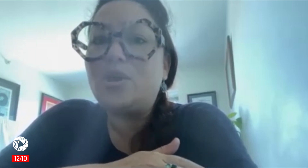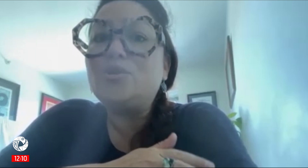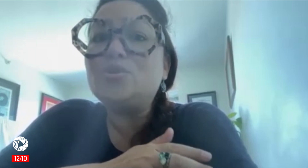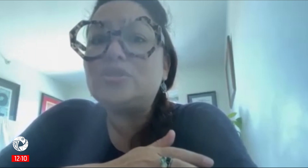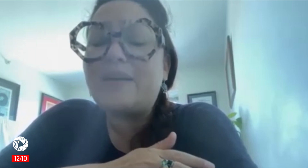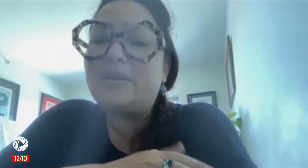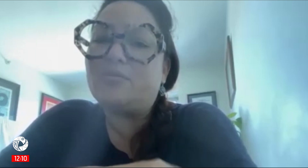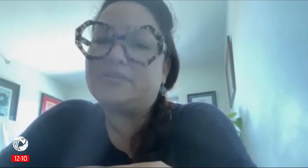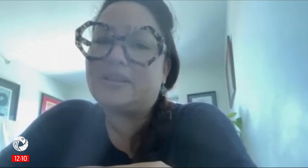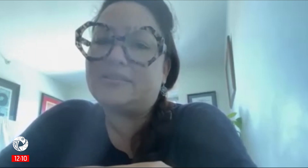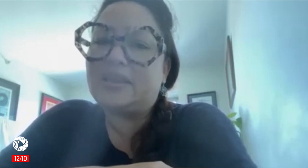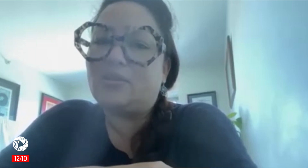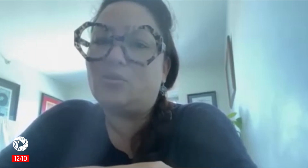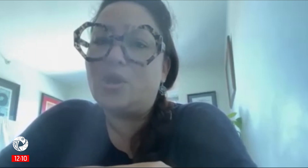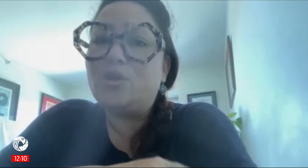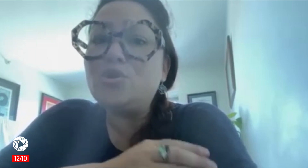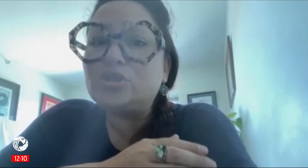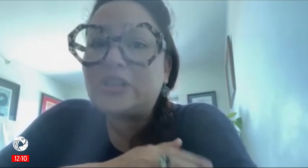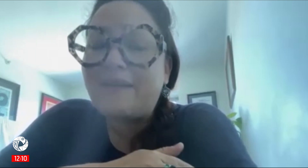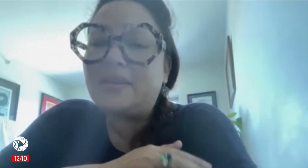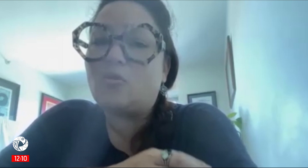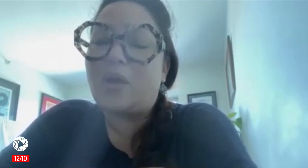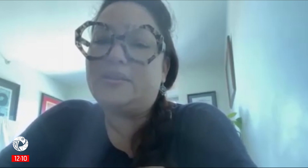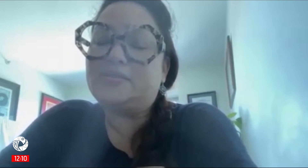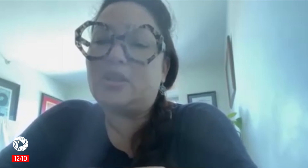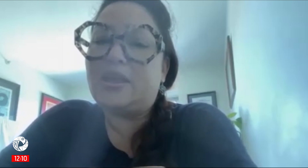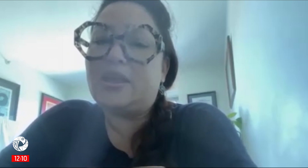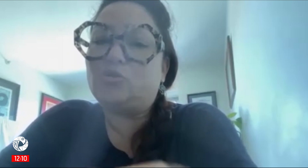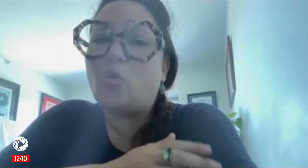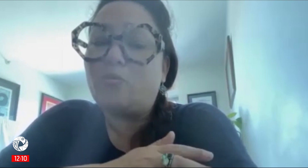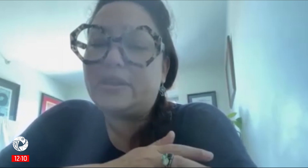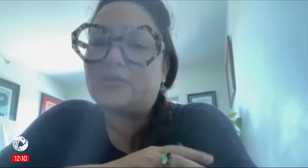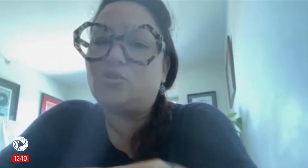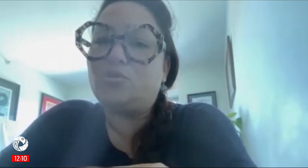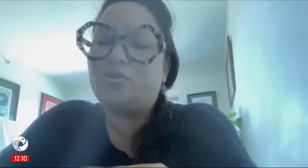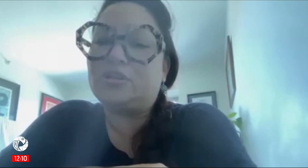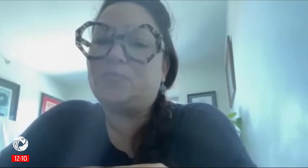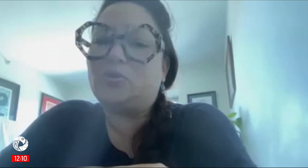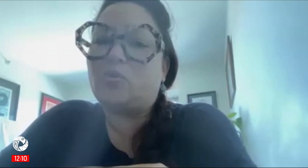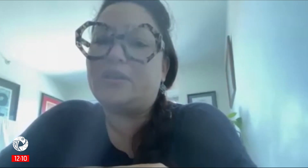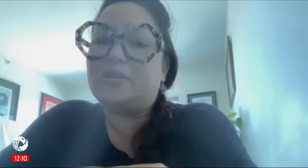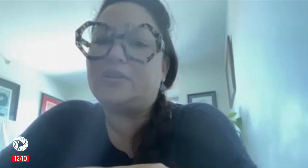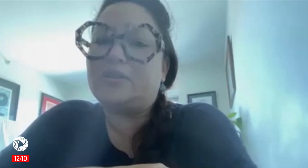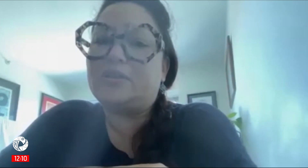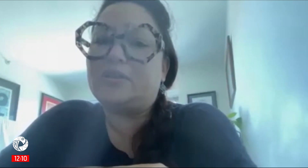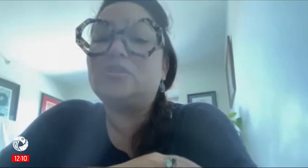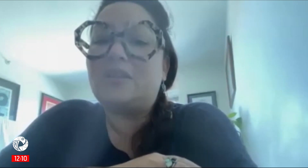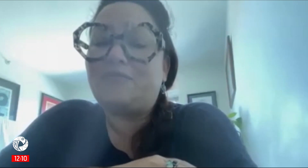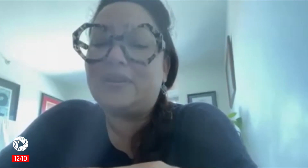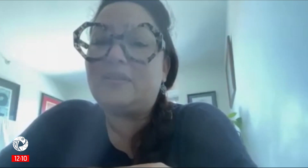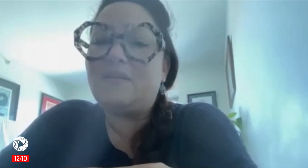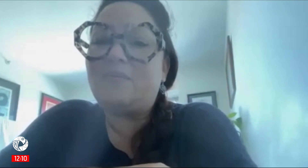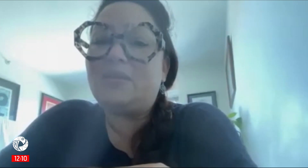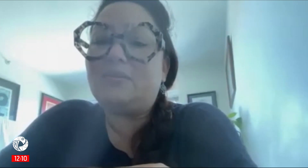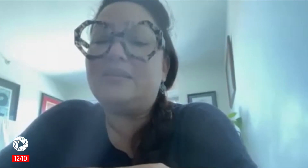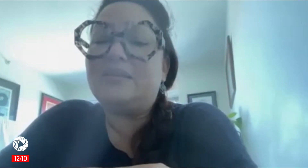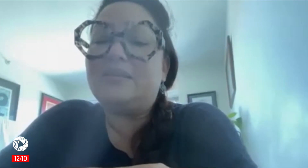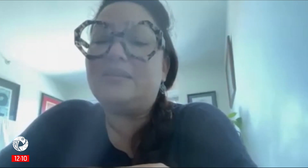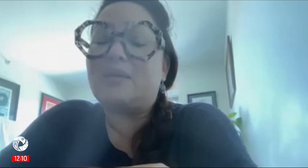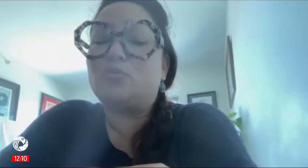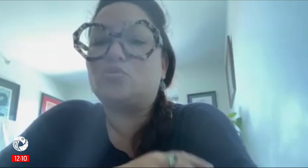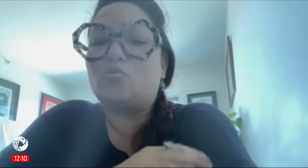Estado, no saben lo que están haciendo, no saben cuál es su obligación con respecto a eso. Entonces,